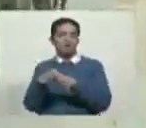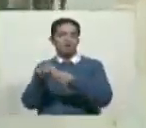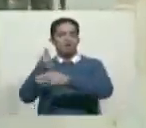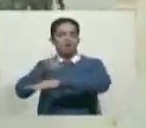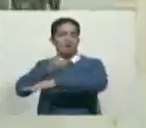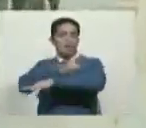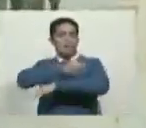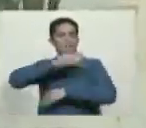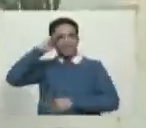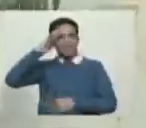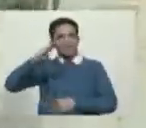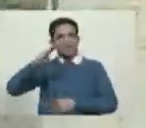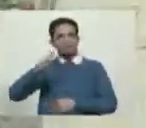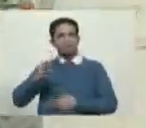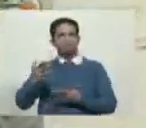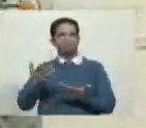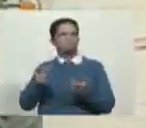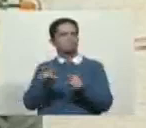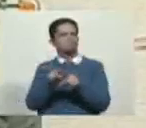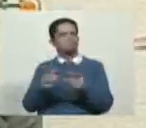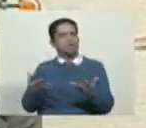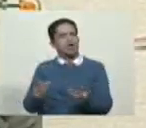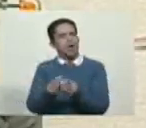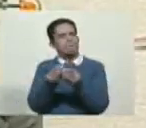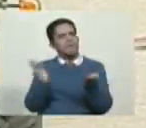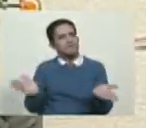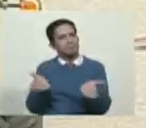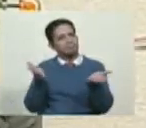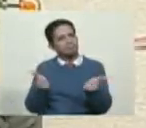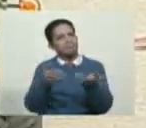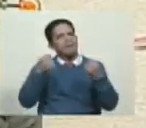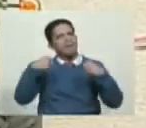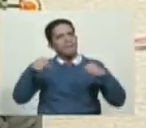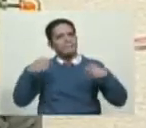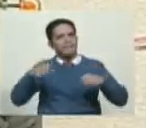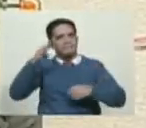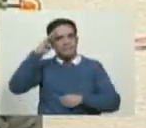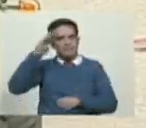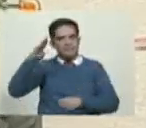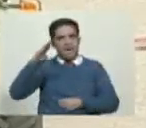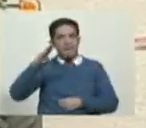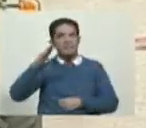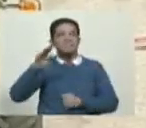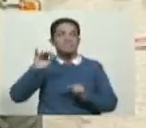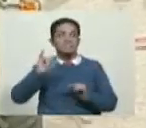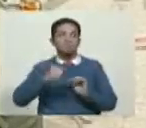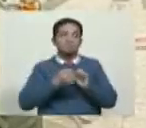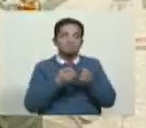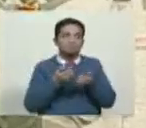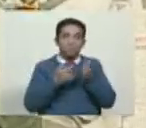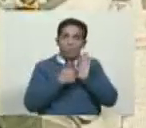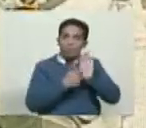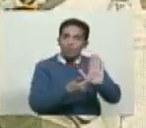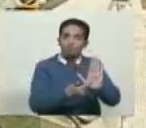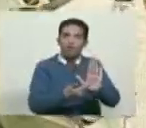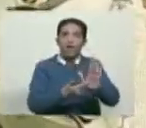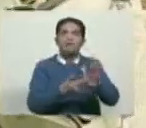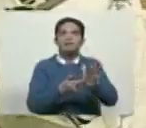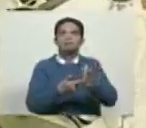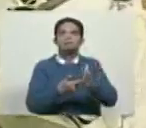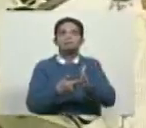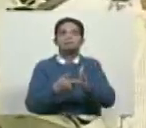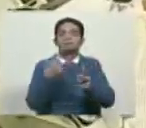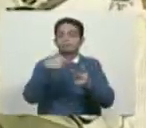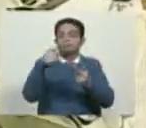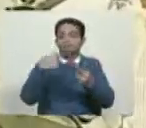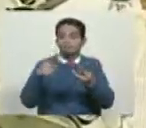militar para acompañarlos en cada uno de los ejercicios militares y dar a conocer las potencialidades que tiene